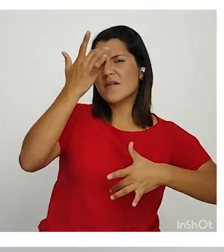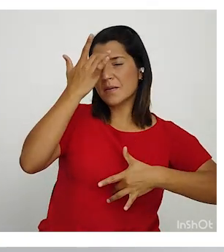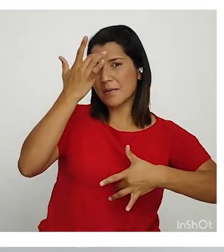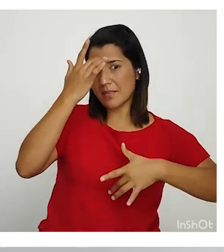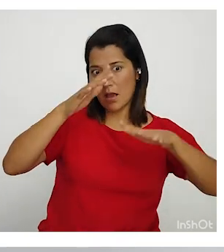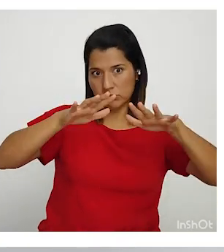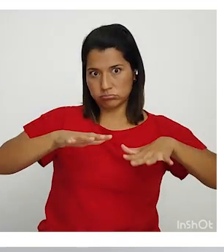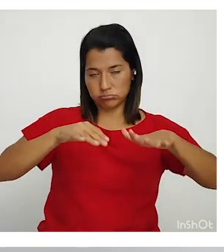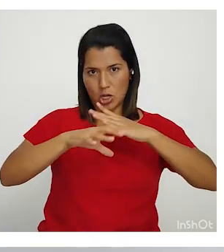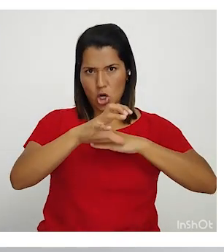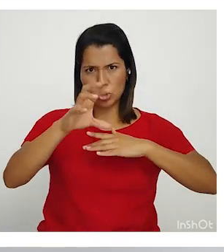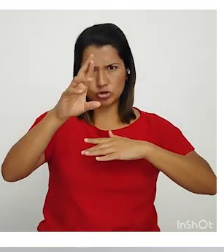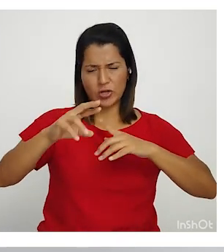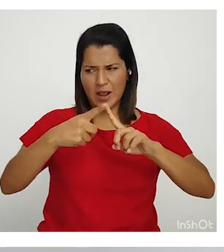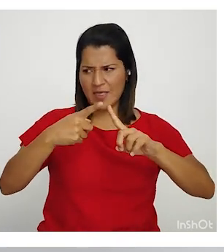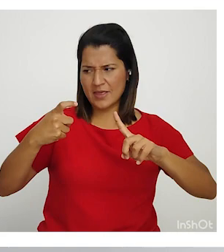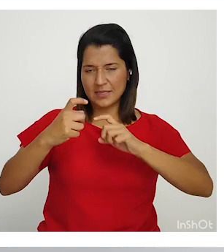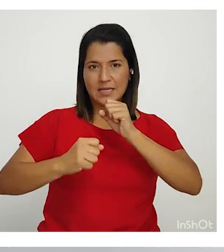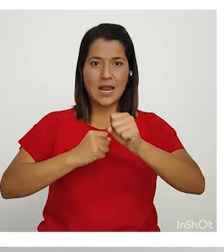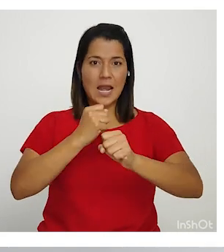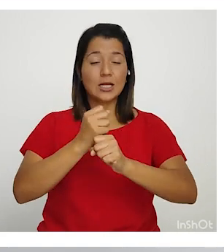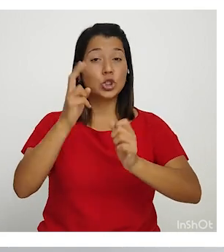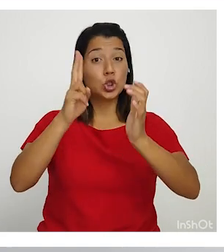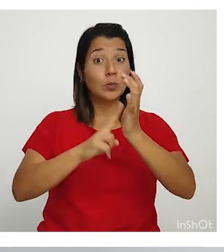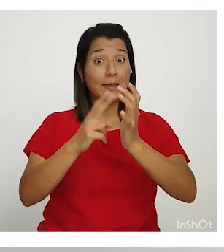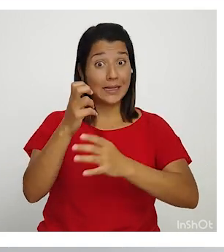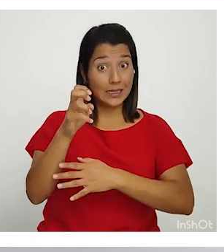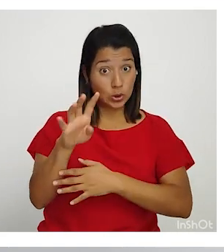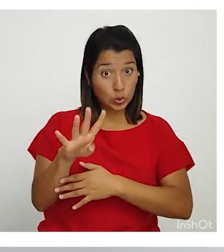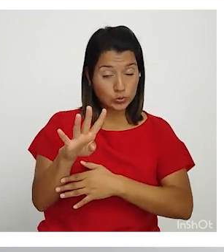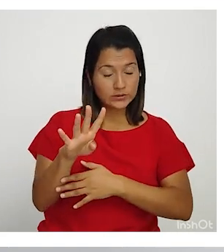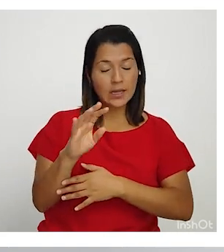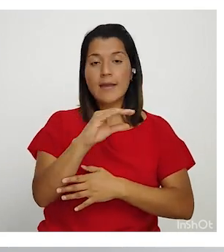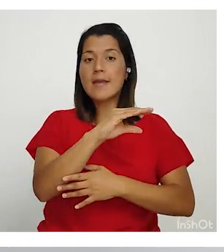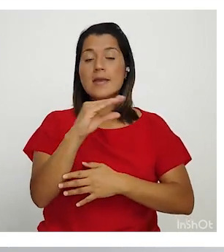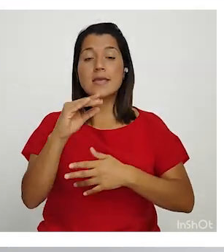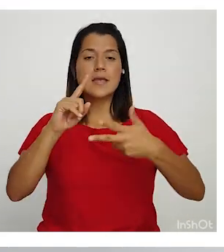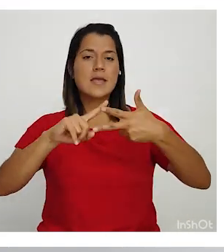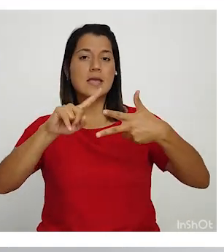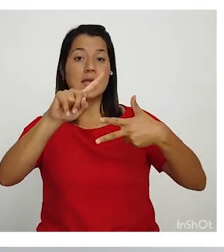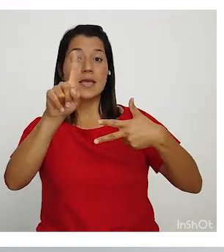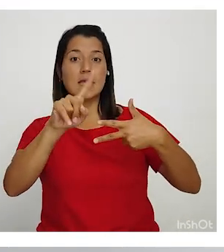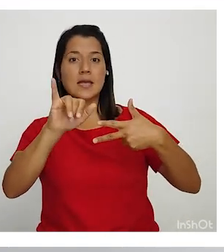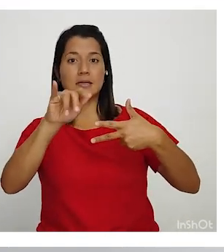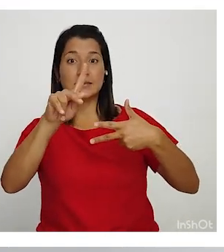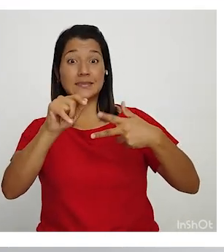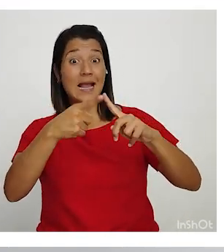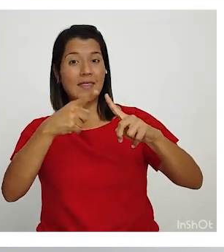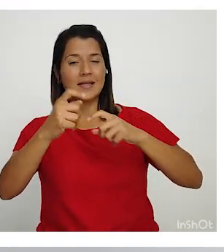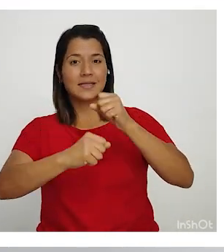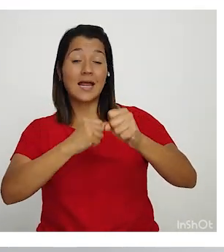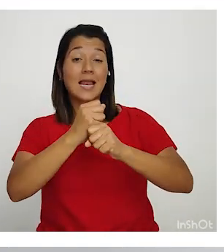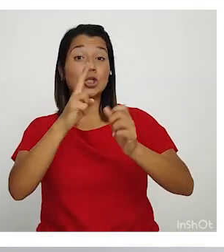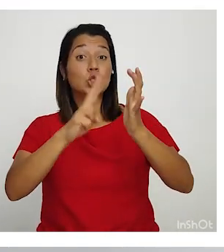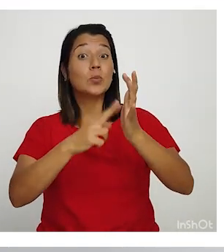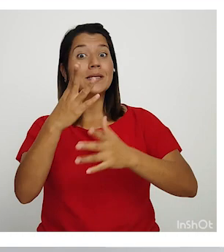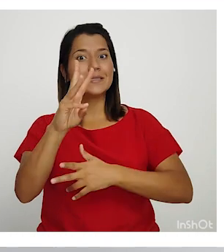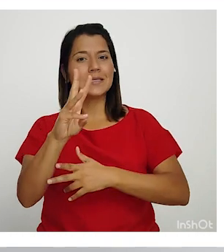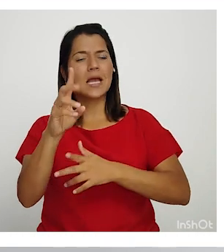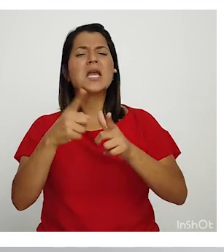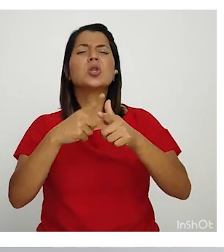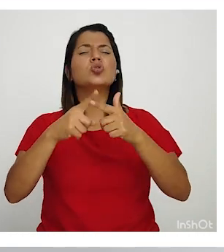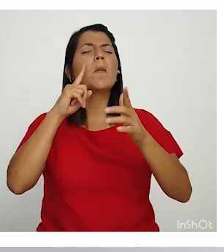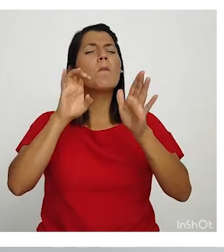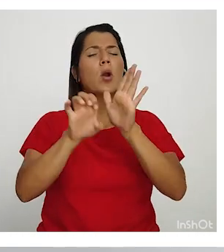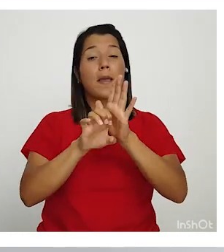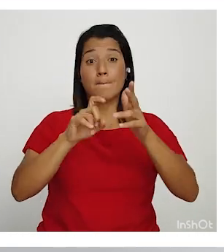el 2014. Y el Zika desde el 2016. Entonces, por ejemplo, en el caso específico del chikungunya, es